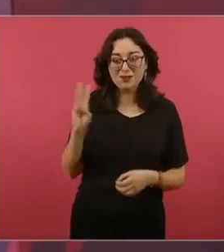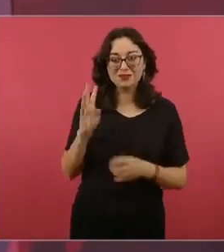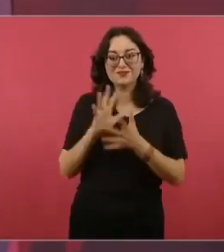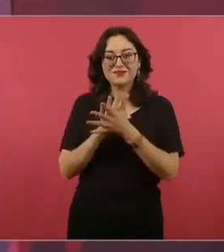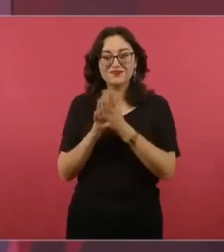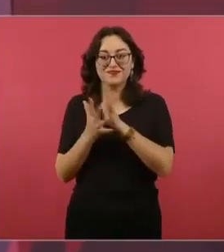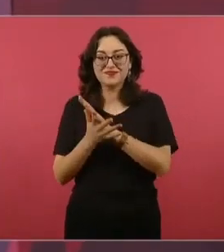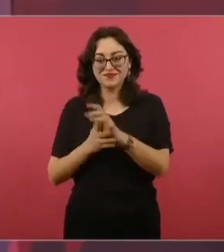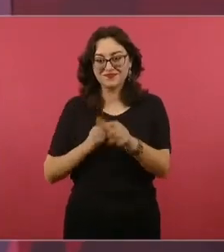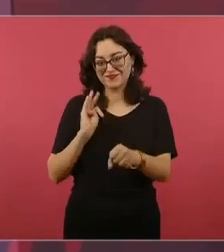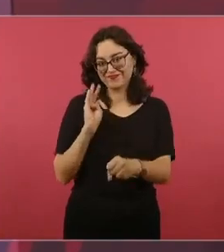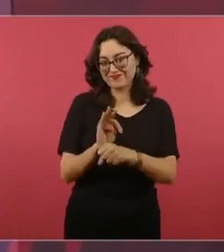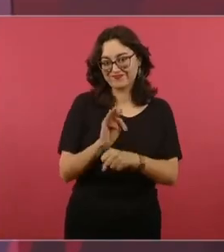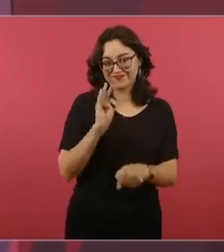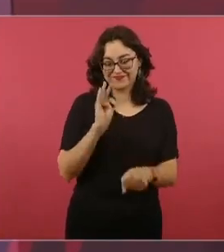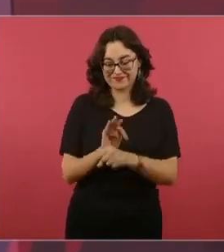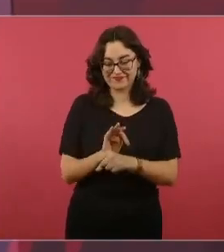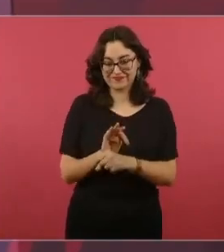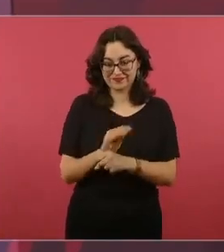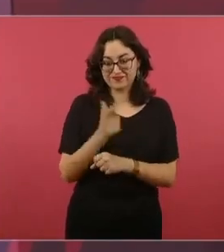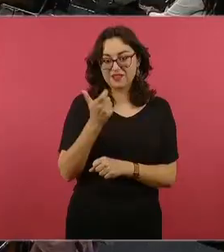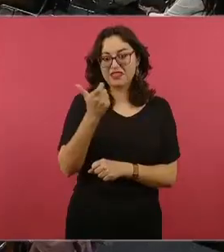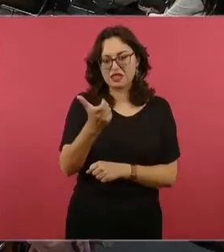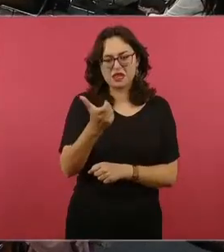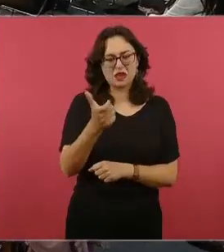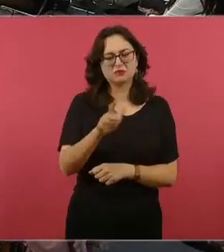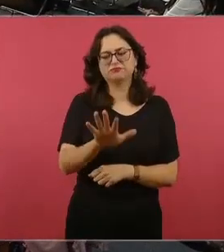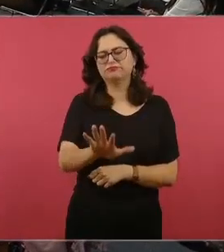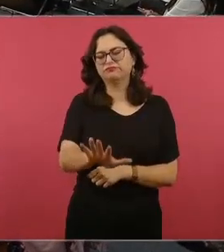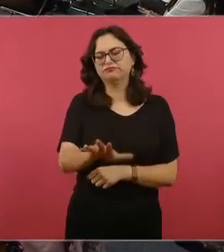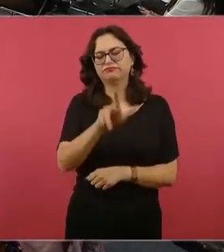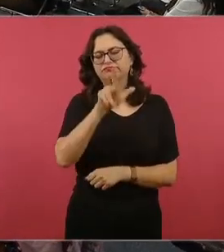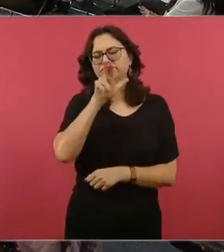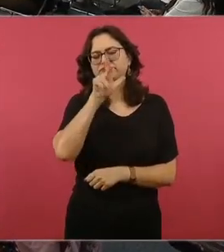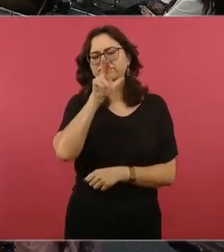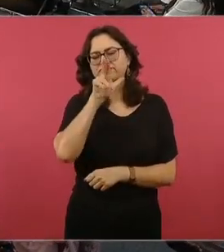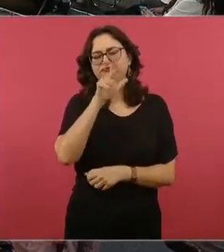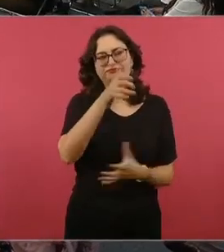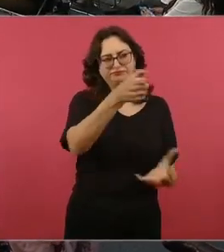le devuelven todo el dinero